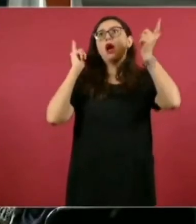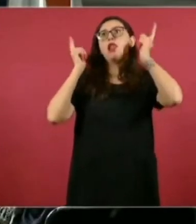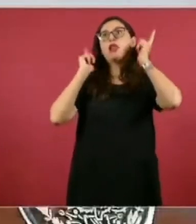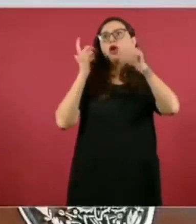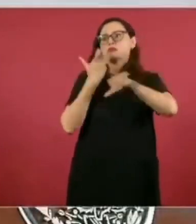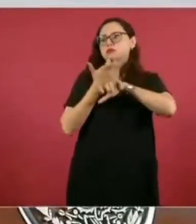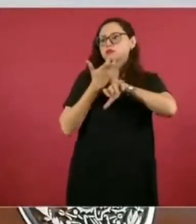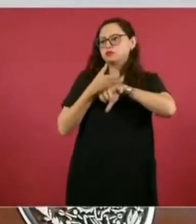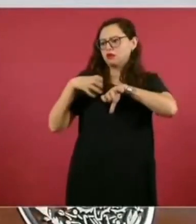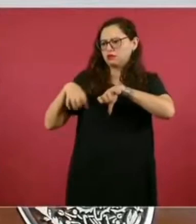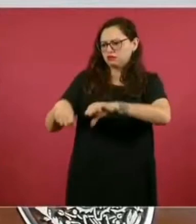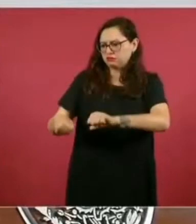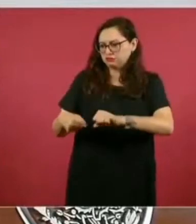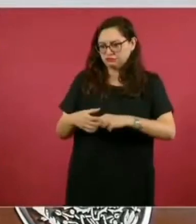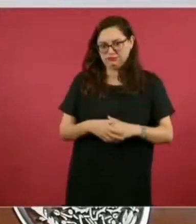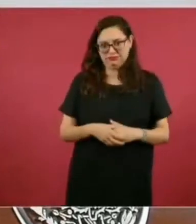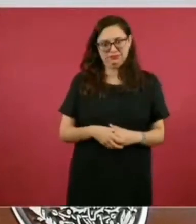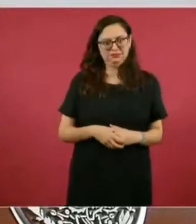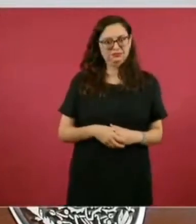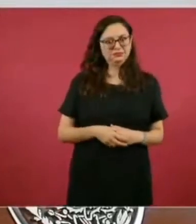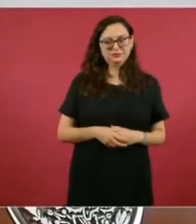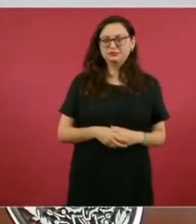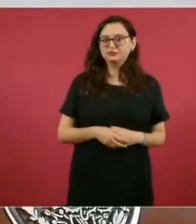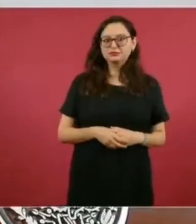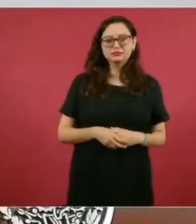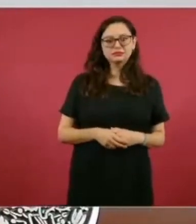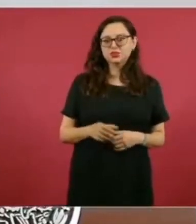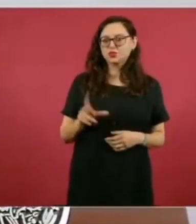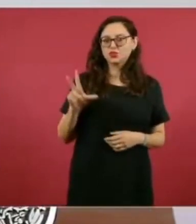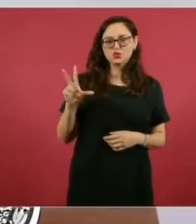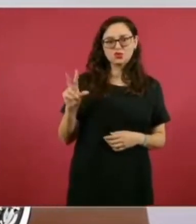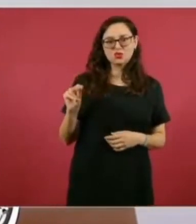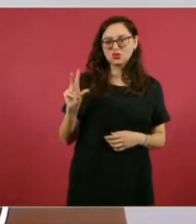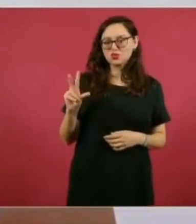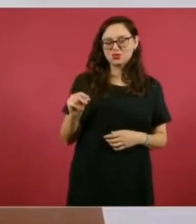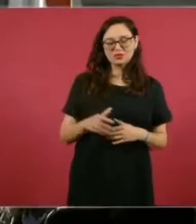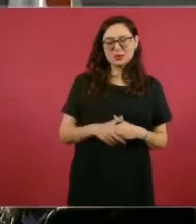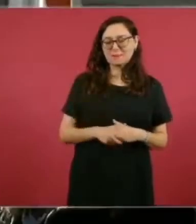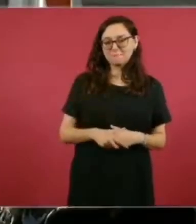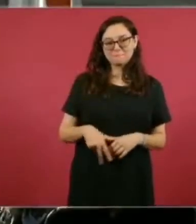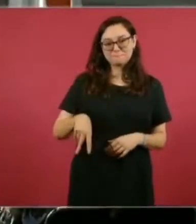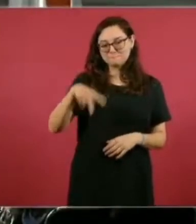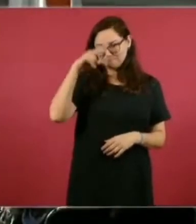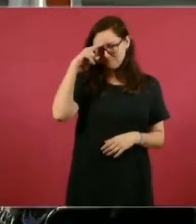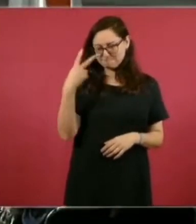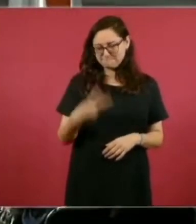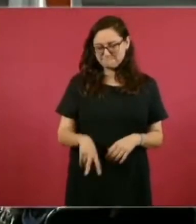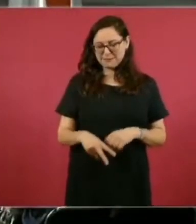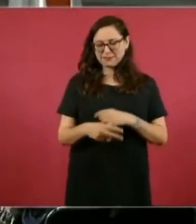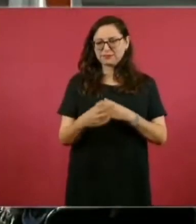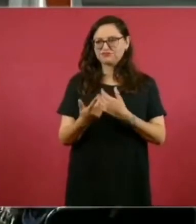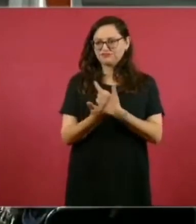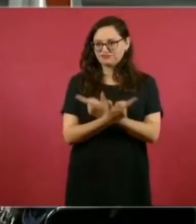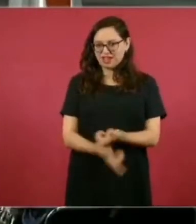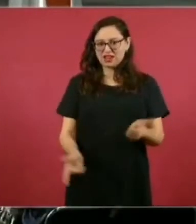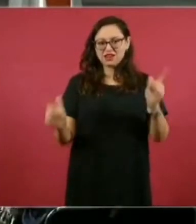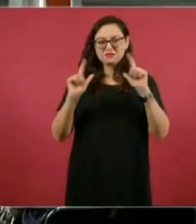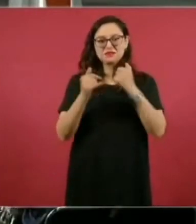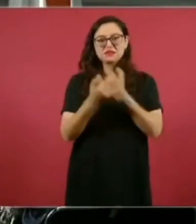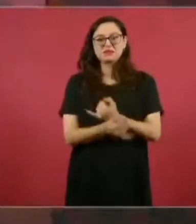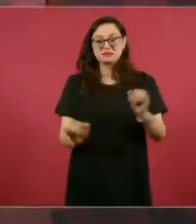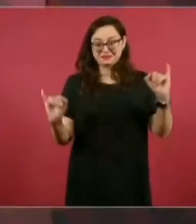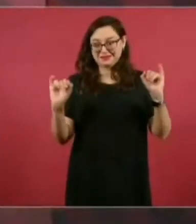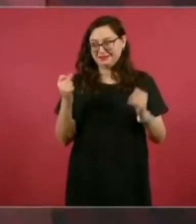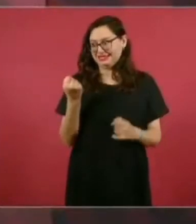Pues no, afortunadamente el pueblo de México quiere ser un pueblo libre, independiente. Ahorita estamos